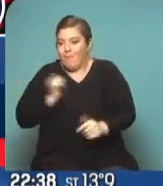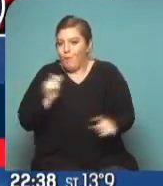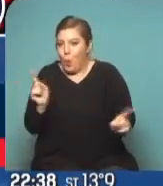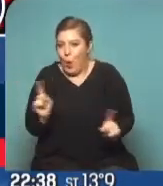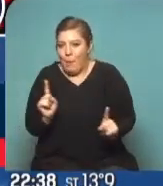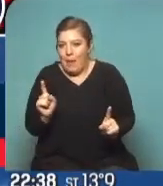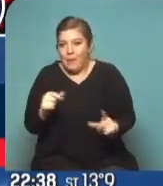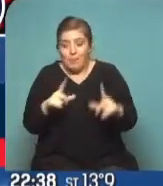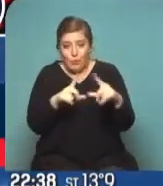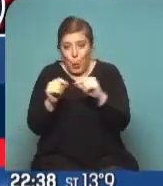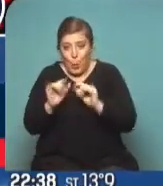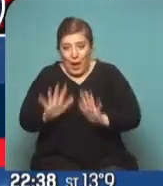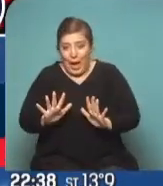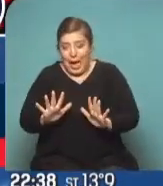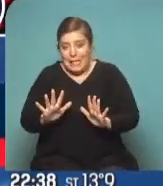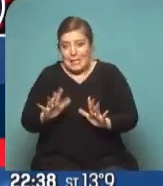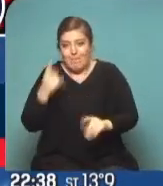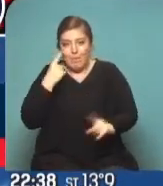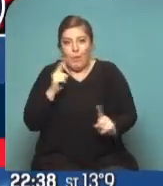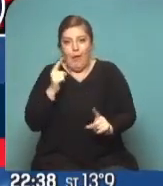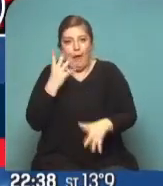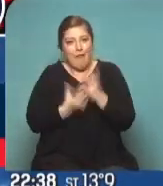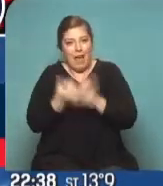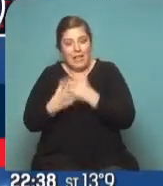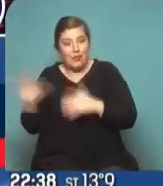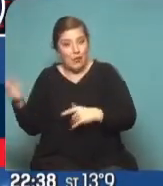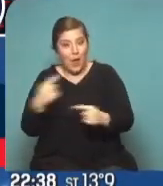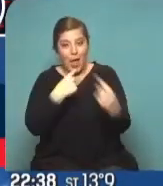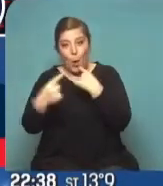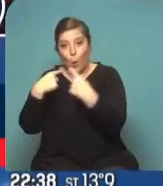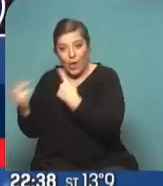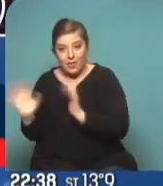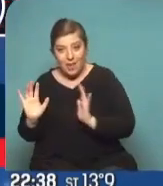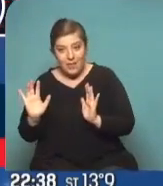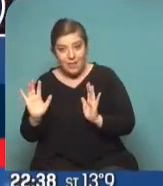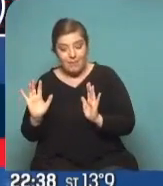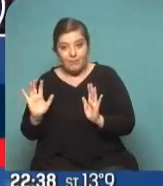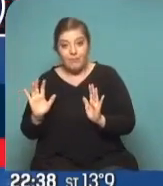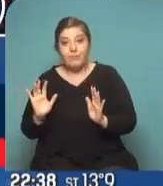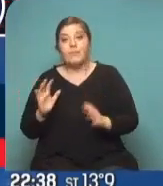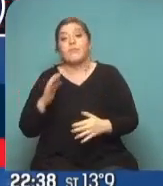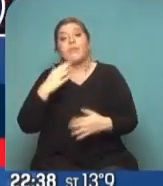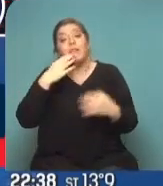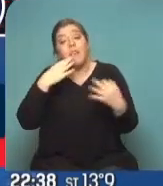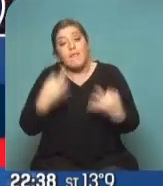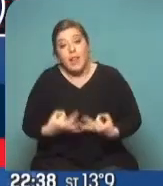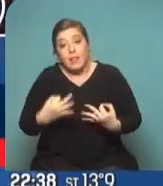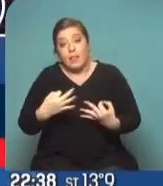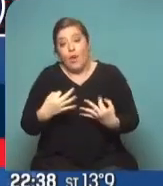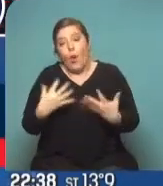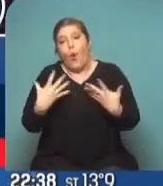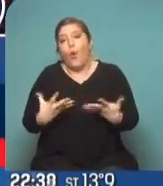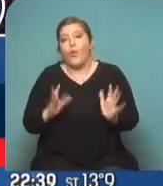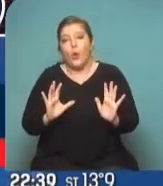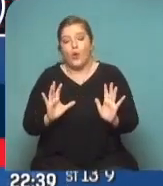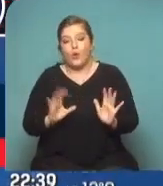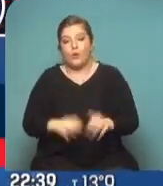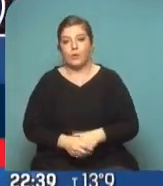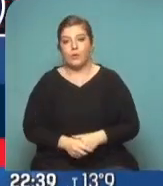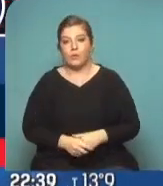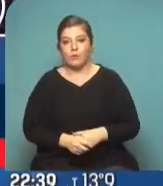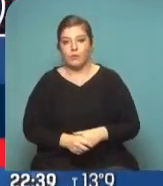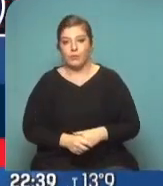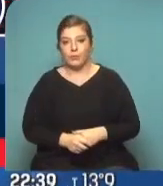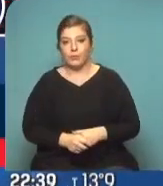en el tema, han fallado todas las encuestadoras. La realidad es que, por supuesto, no